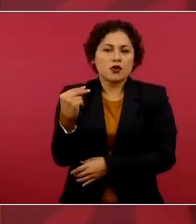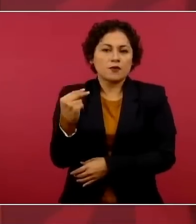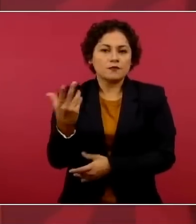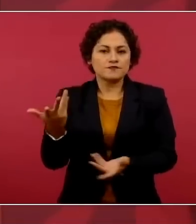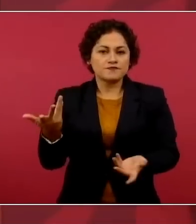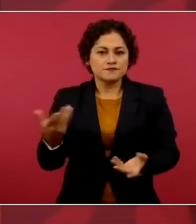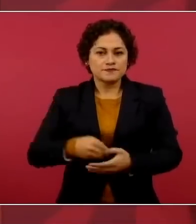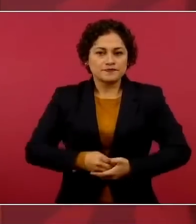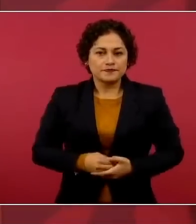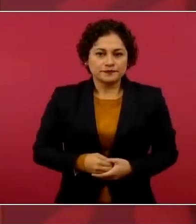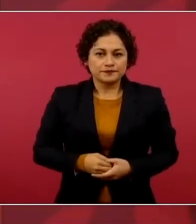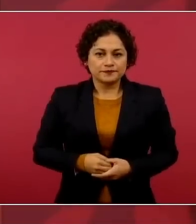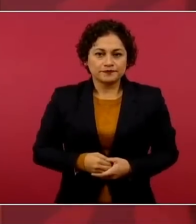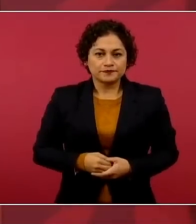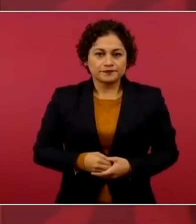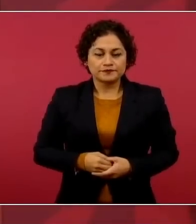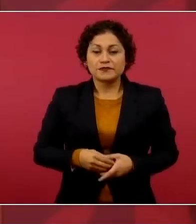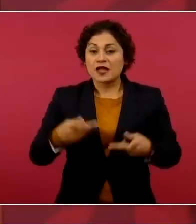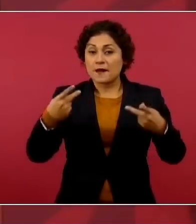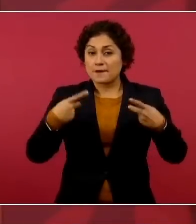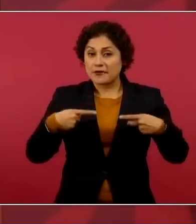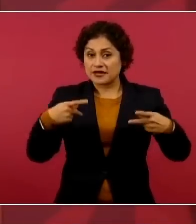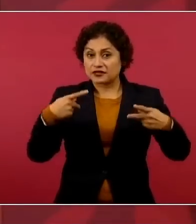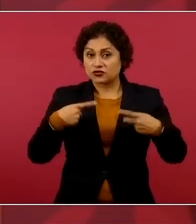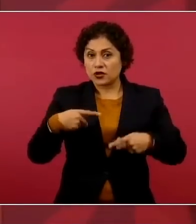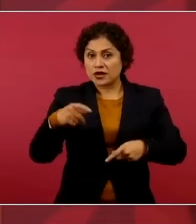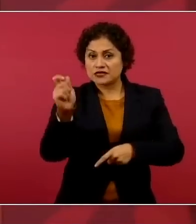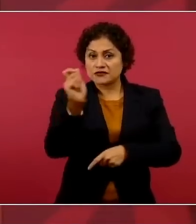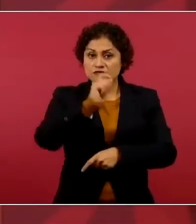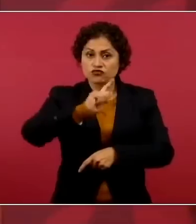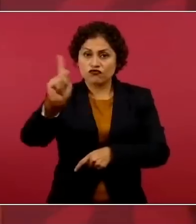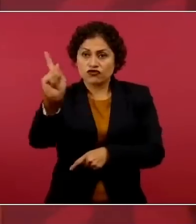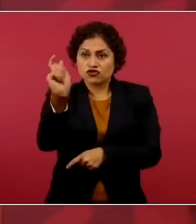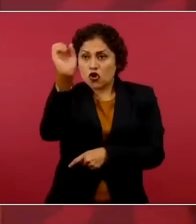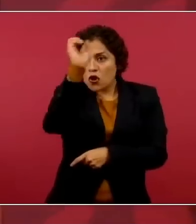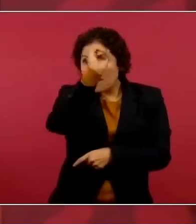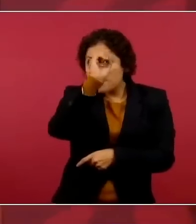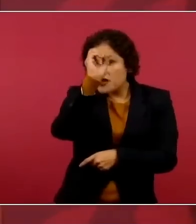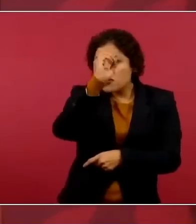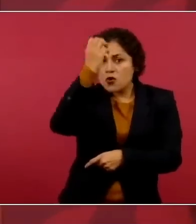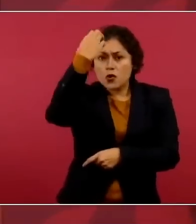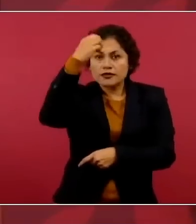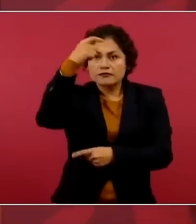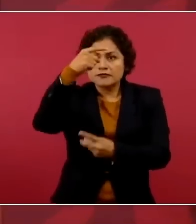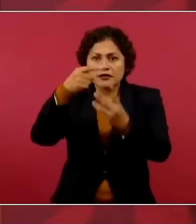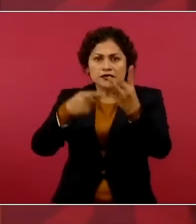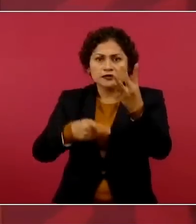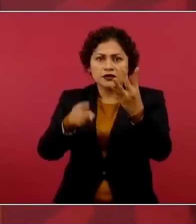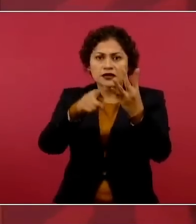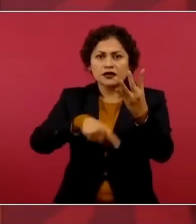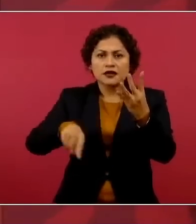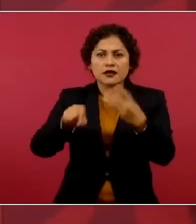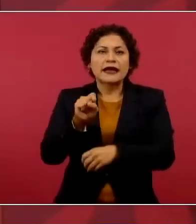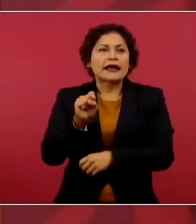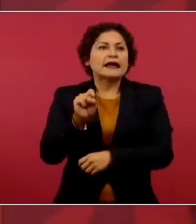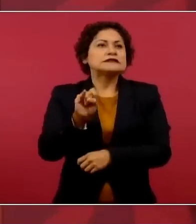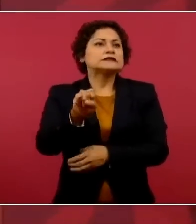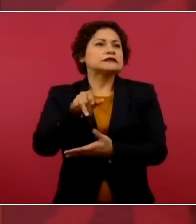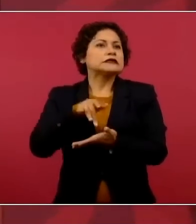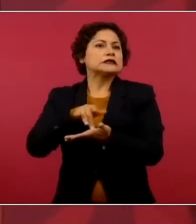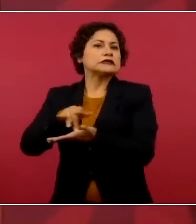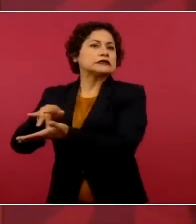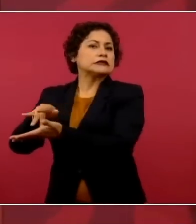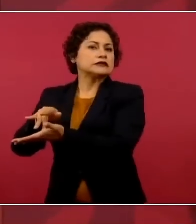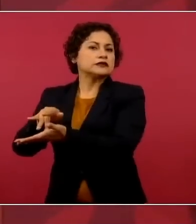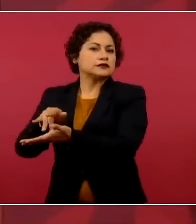¿Qué hicieron los intelectuales orgánicos? Todos avalaron el fraude, hasta con manifiestos.